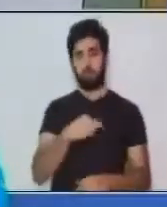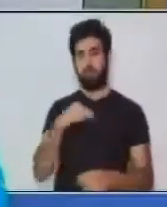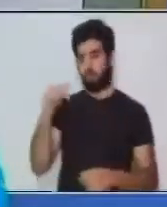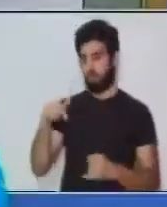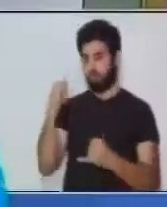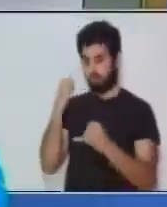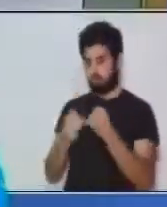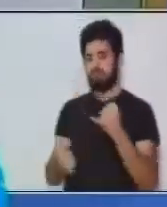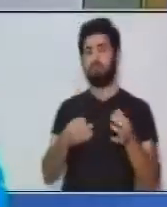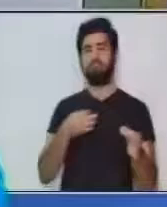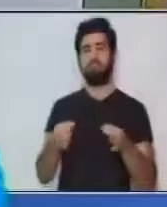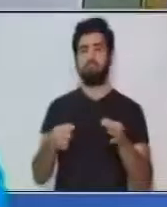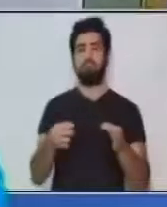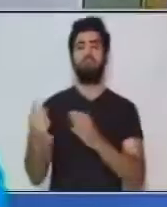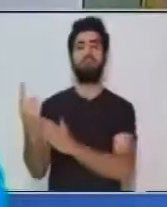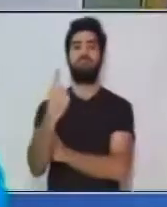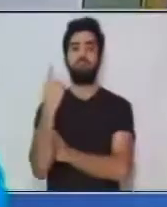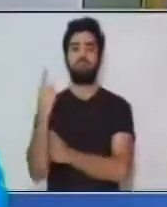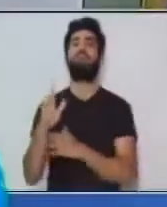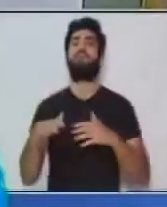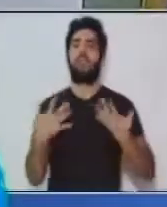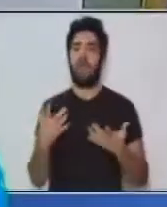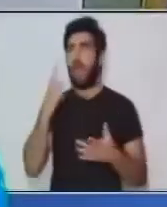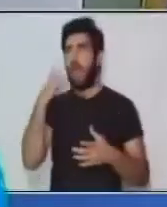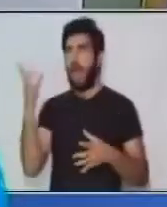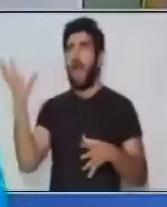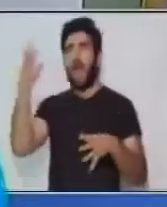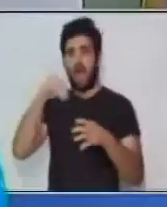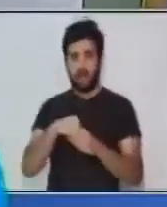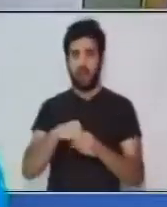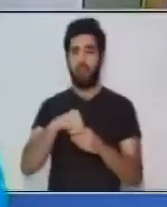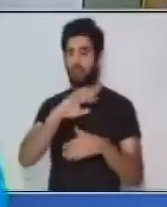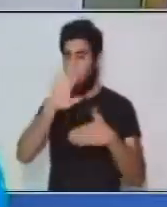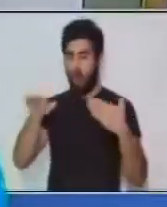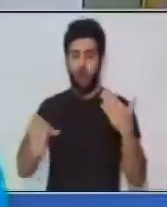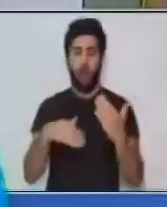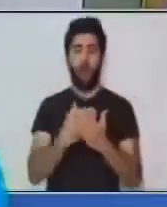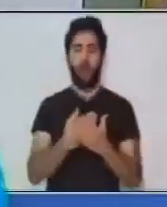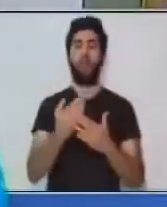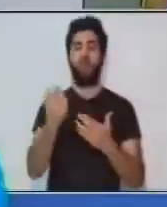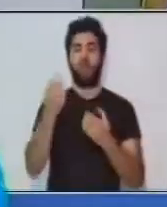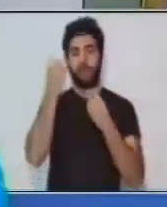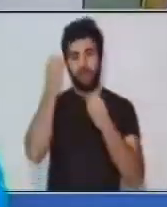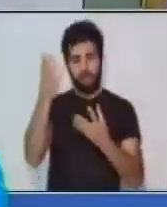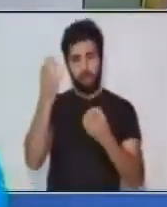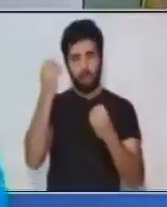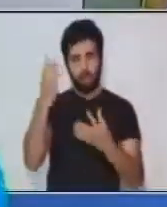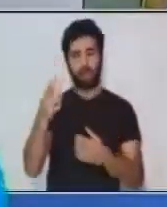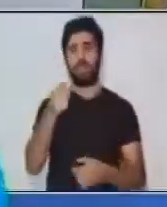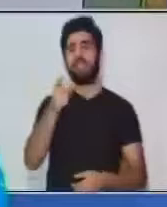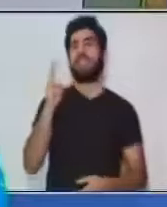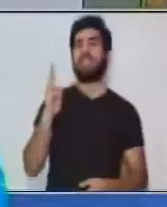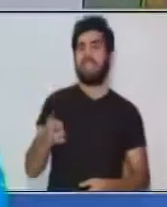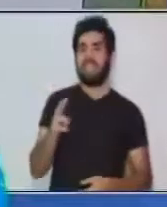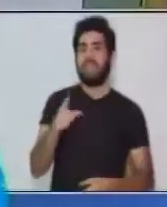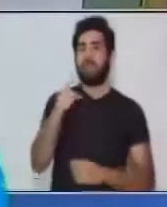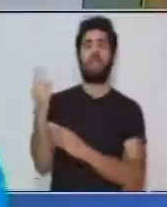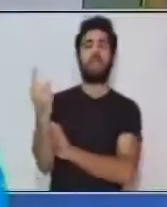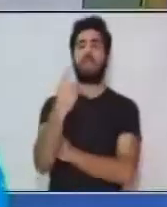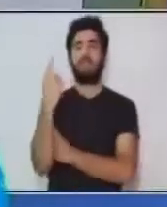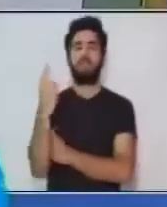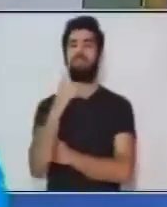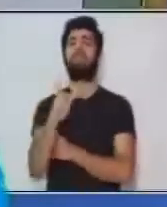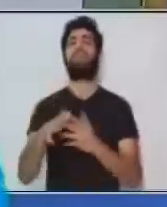finalizando explicándole la importancia que existen dentro de las fuentes de información. Entonces, siempre es importante que tenga usted